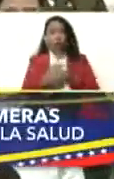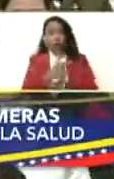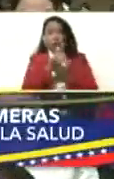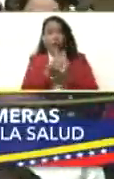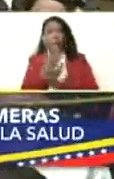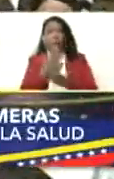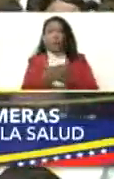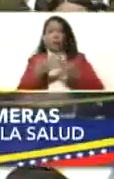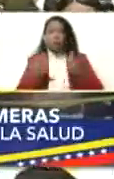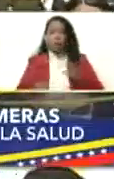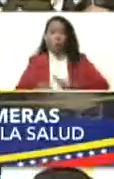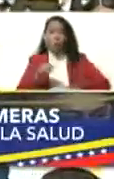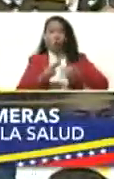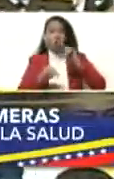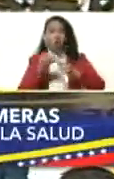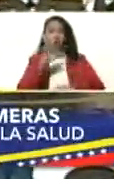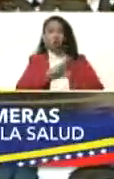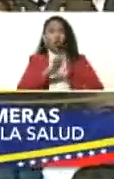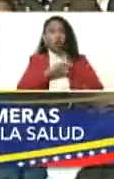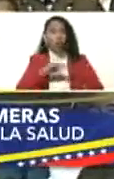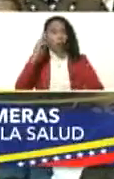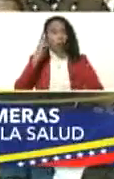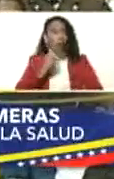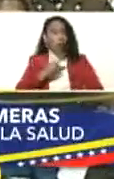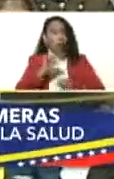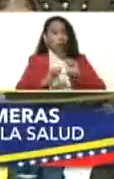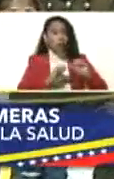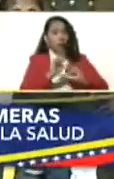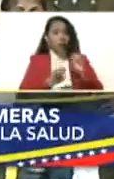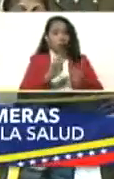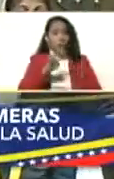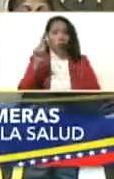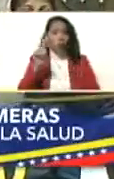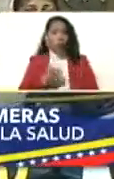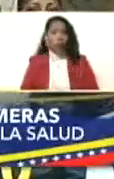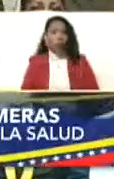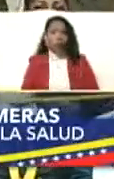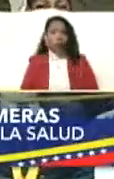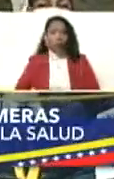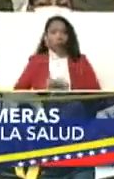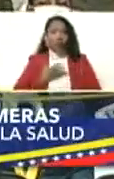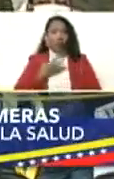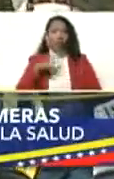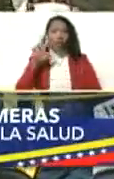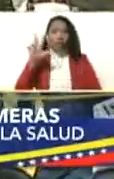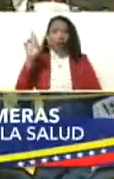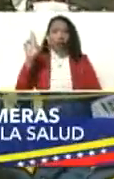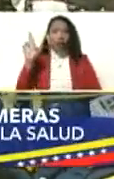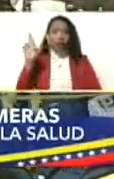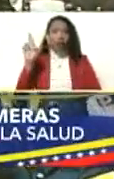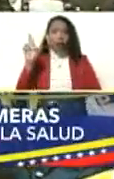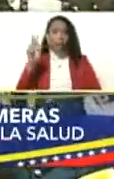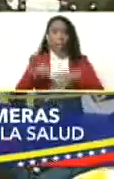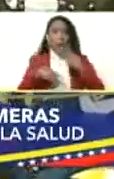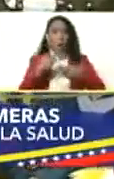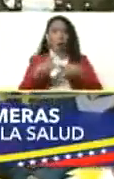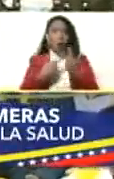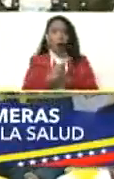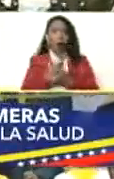permita la construcción del socialismo bolivariano del siglo XXI. Inspiradas en las 3 R de su política